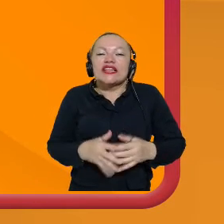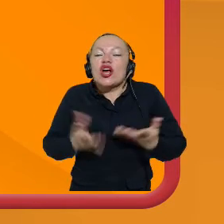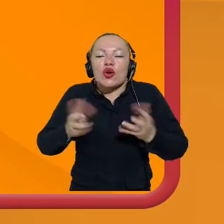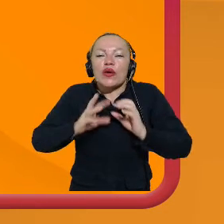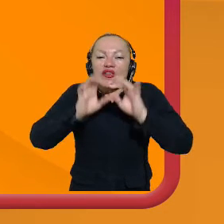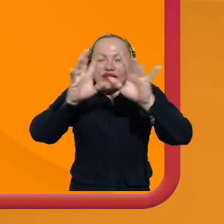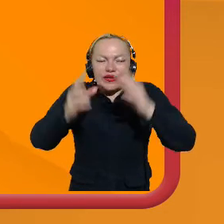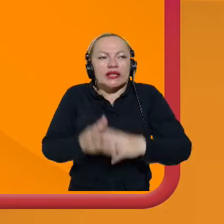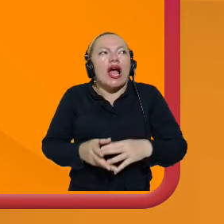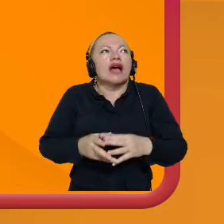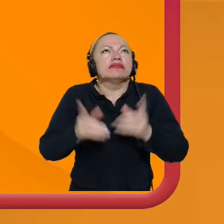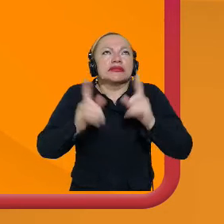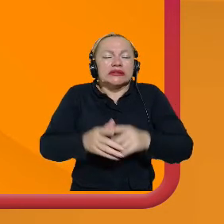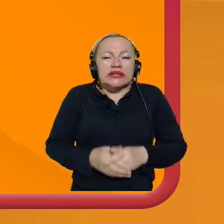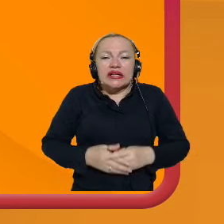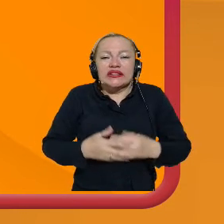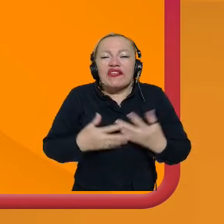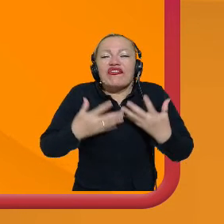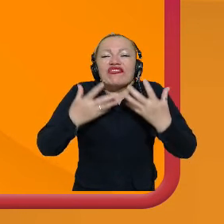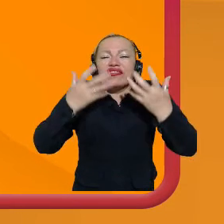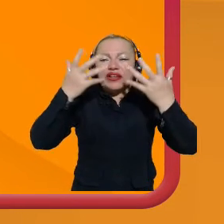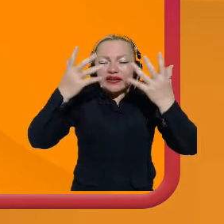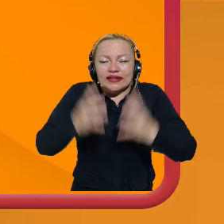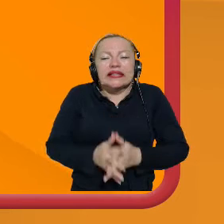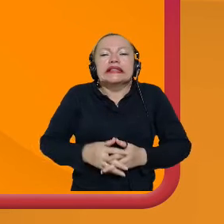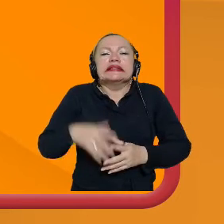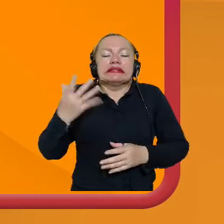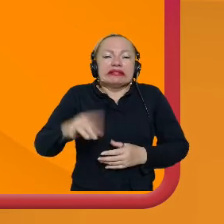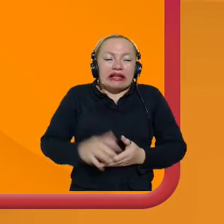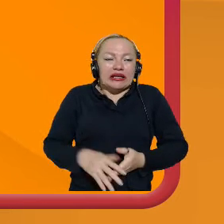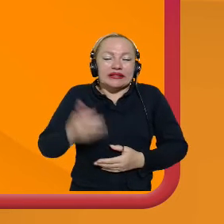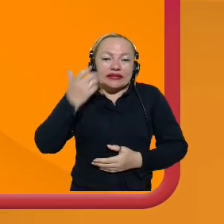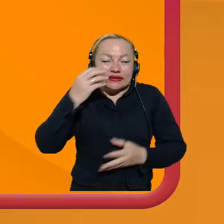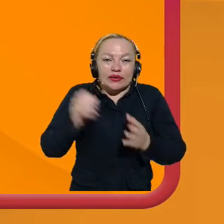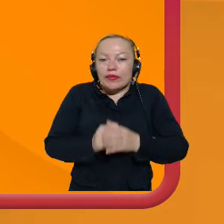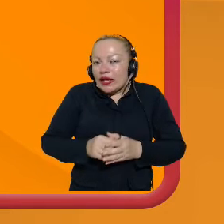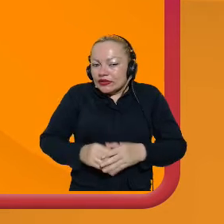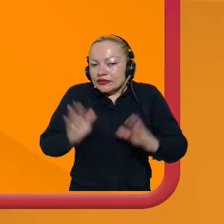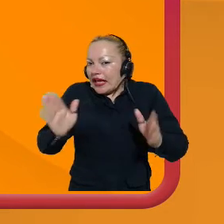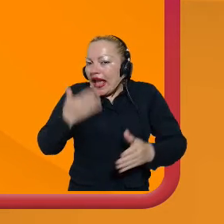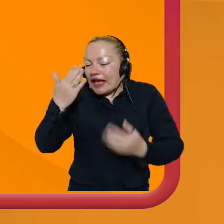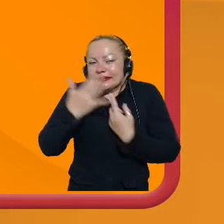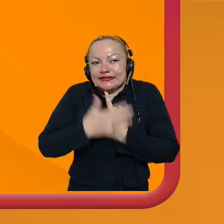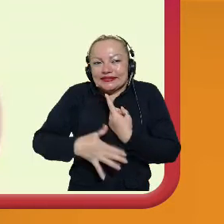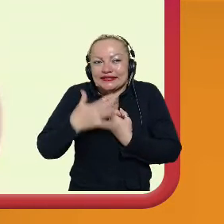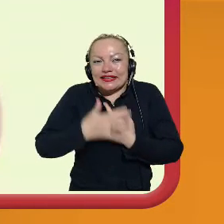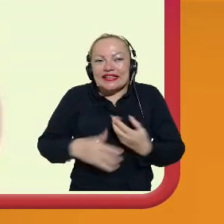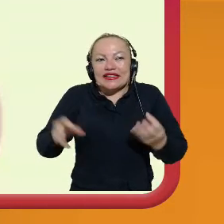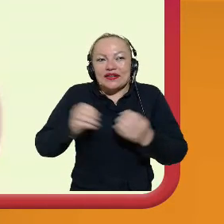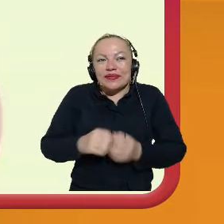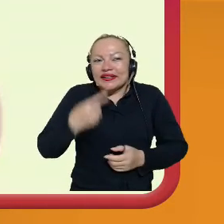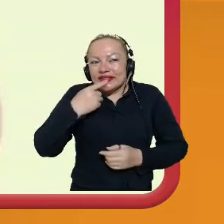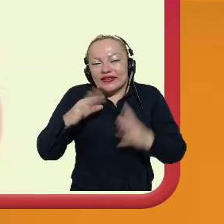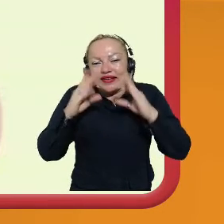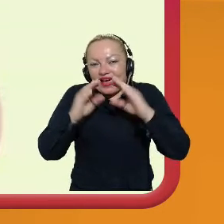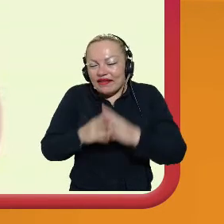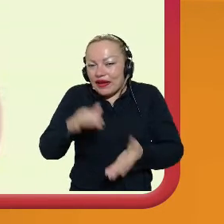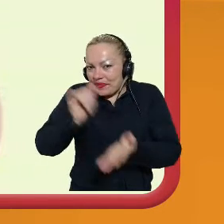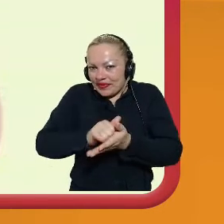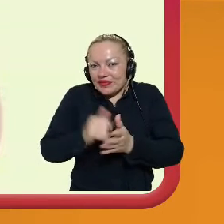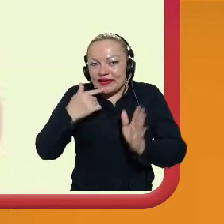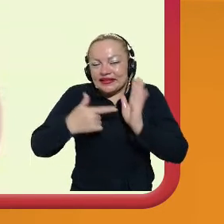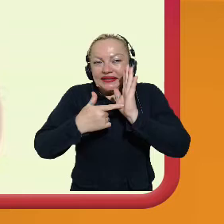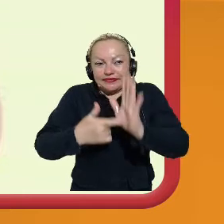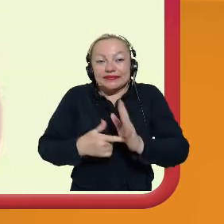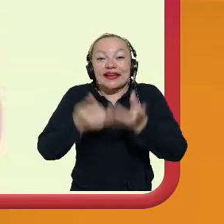Le duele muchísimo. Y hay otra imagen que dice que quiéreme como soy. lo que hablaba ahorita era que pues